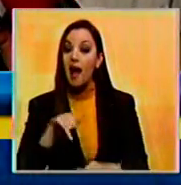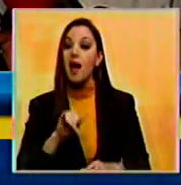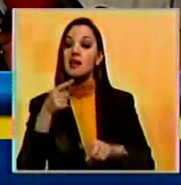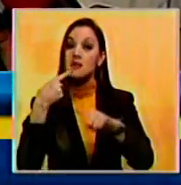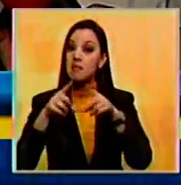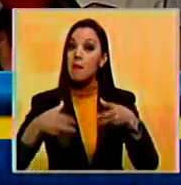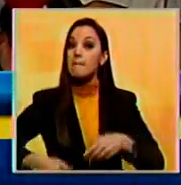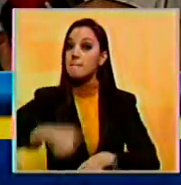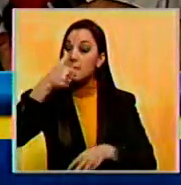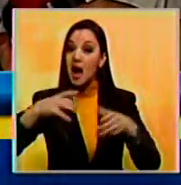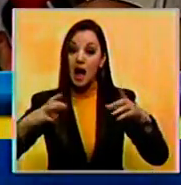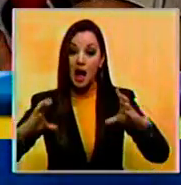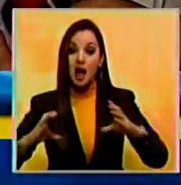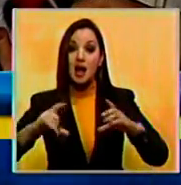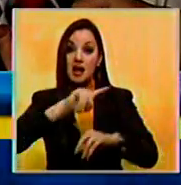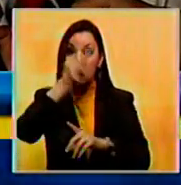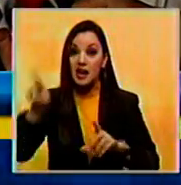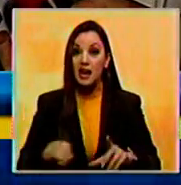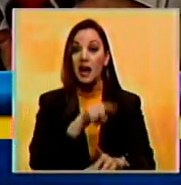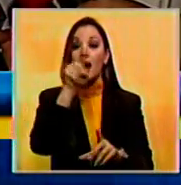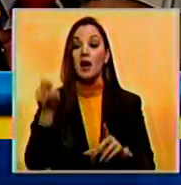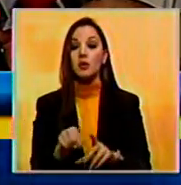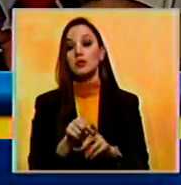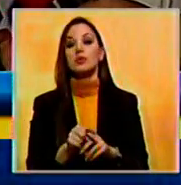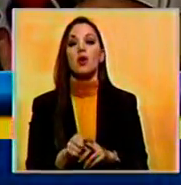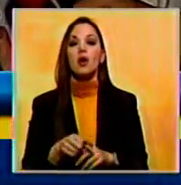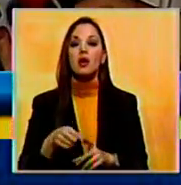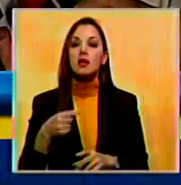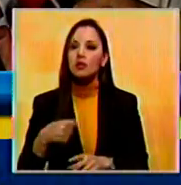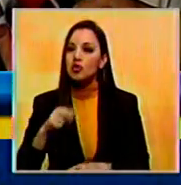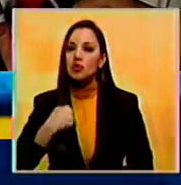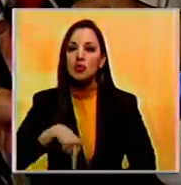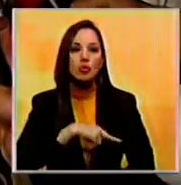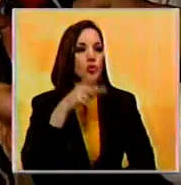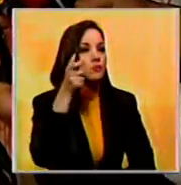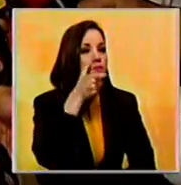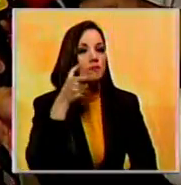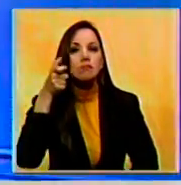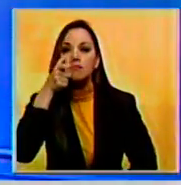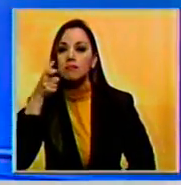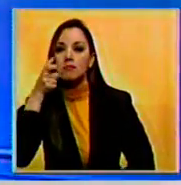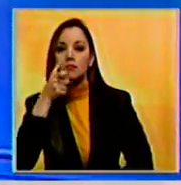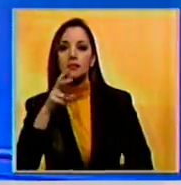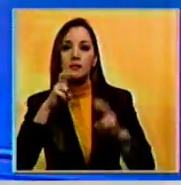depósitos. Así que seguimos inspeccionando, seguimos investigando.